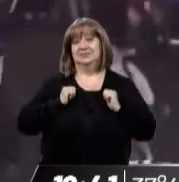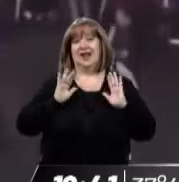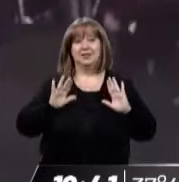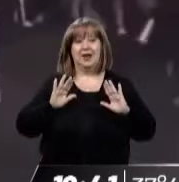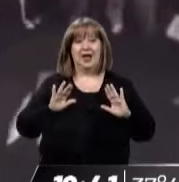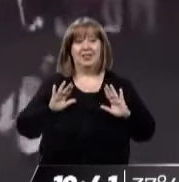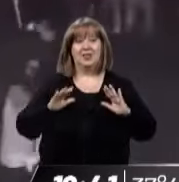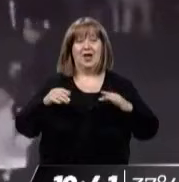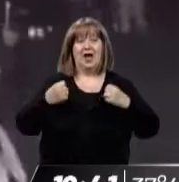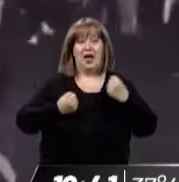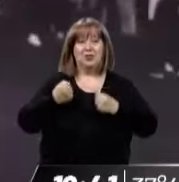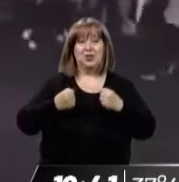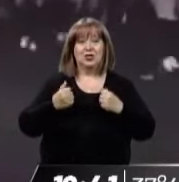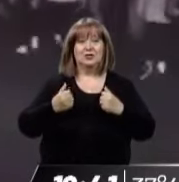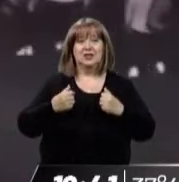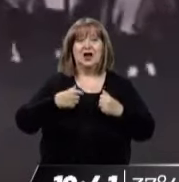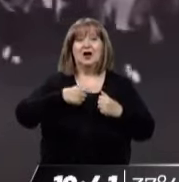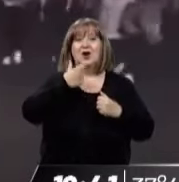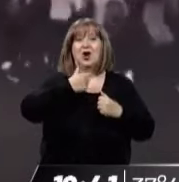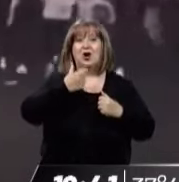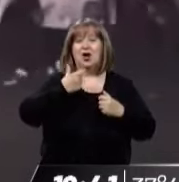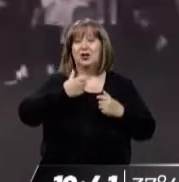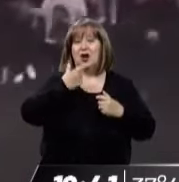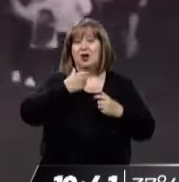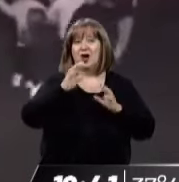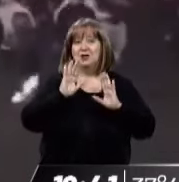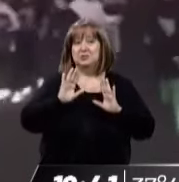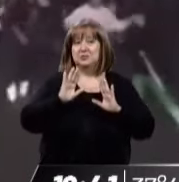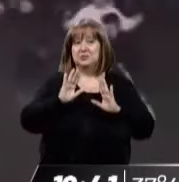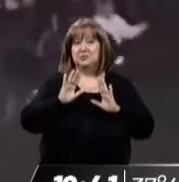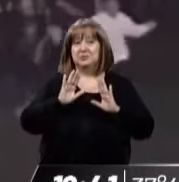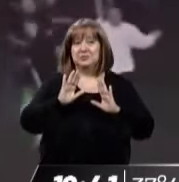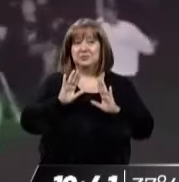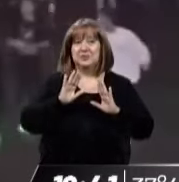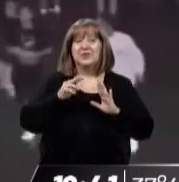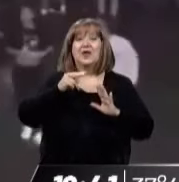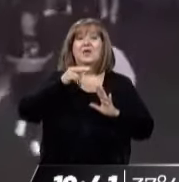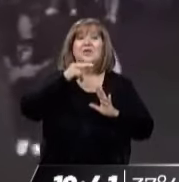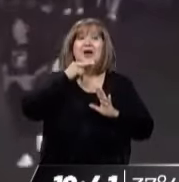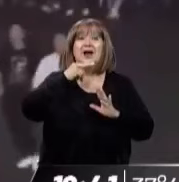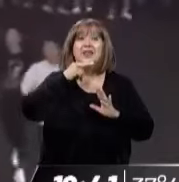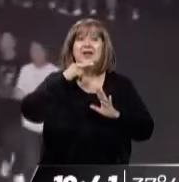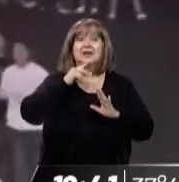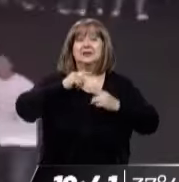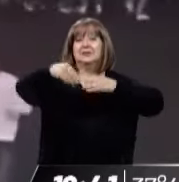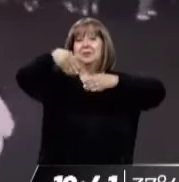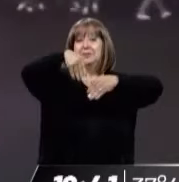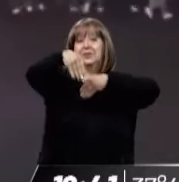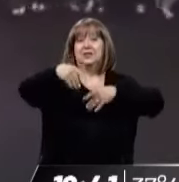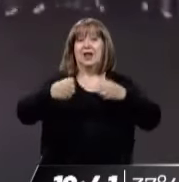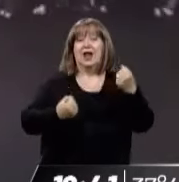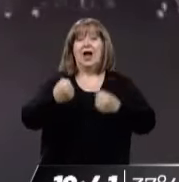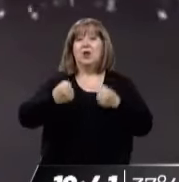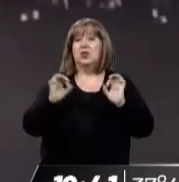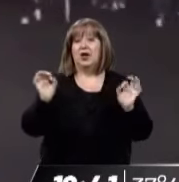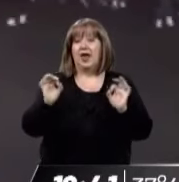para que circulen los vehículos. Mira, en rojo ya se van volviendo, ¿no? Dicen, bueno, está por largar. Y deben tener como nosotros el contador. Ahí da verde y miren, dejan la